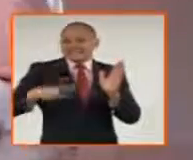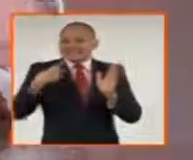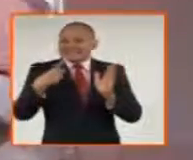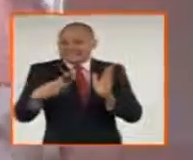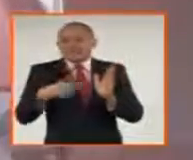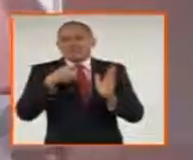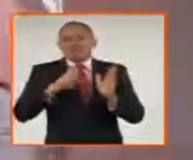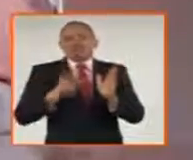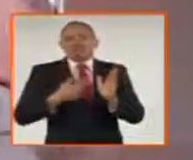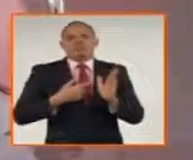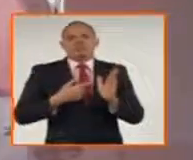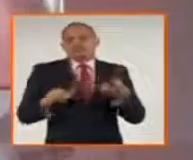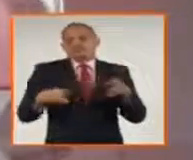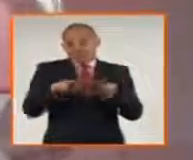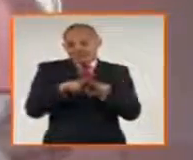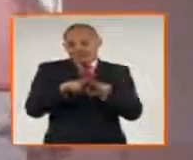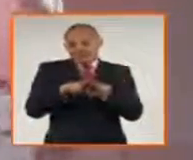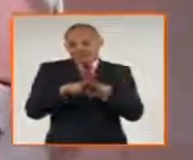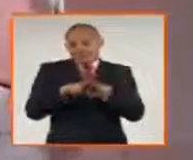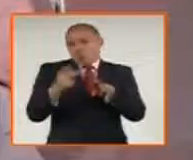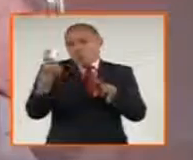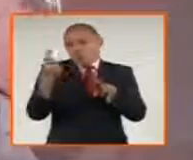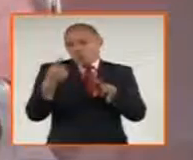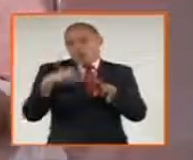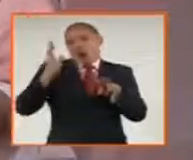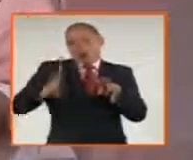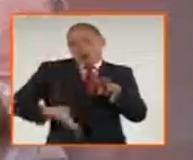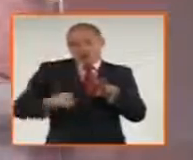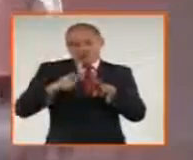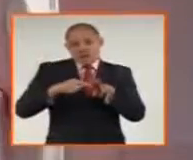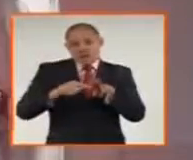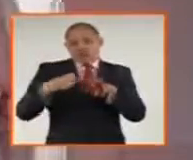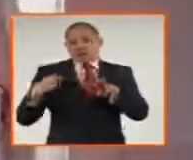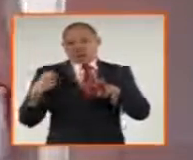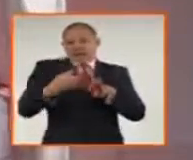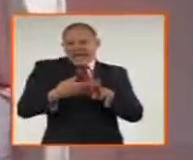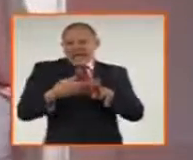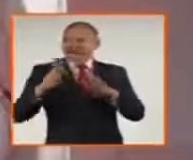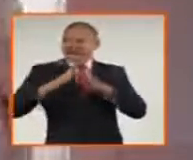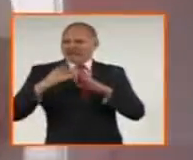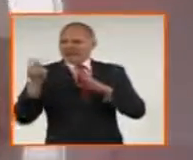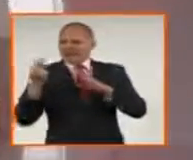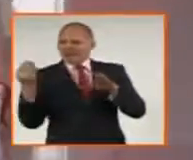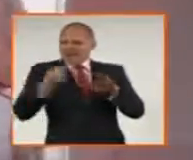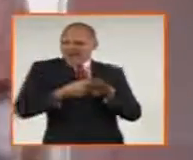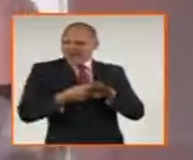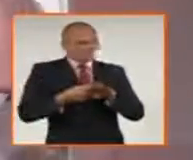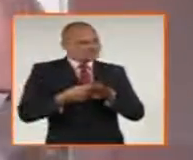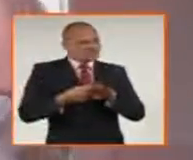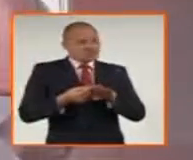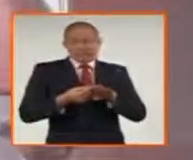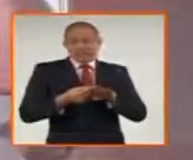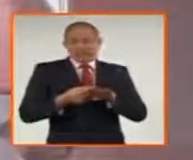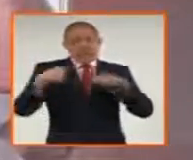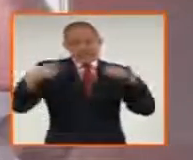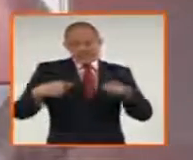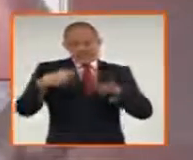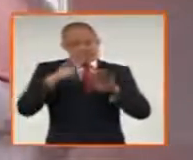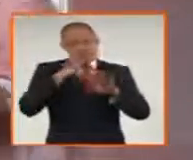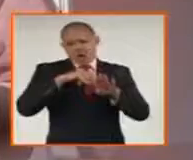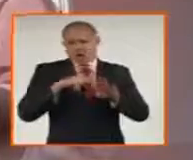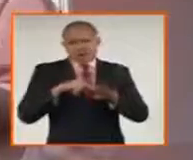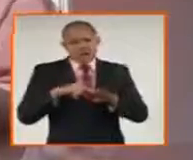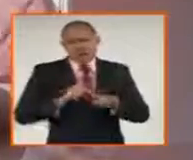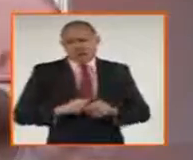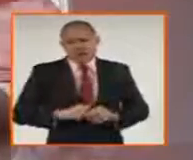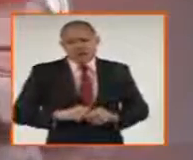que en el fondo se trata de dos maneras de vivir en pareja, un matrimonio o una unión convivencial, como le llaman ellos, por